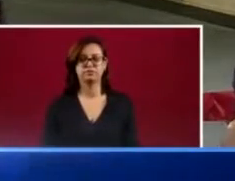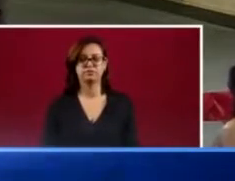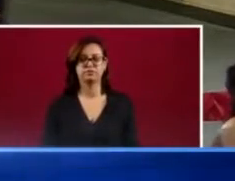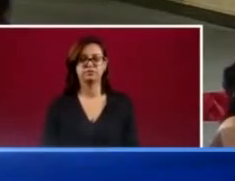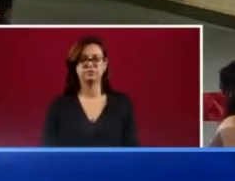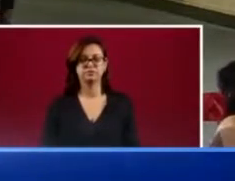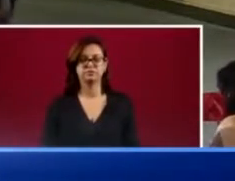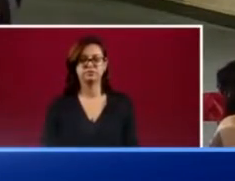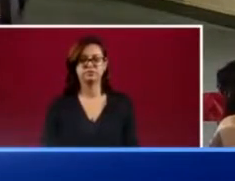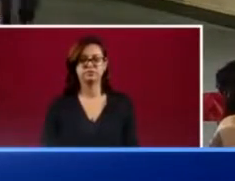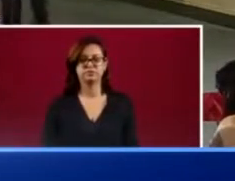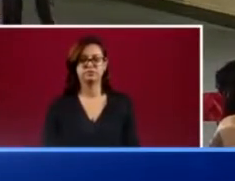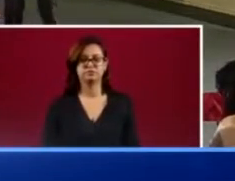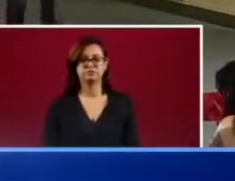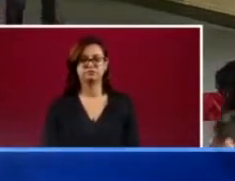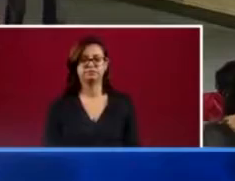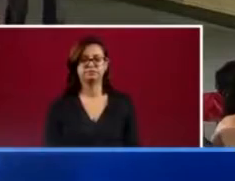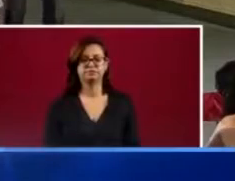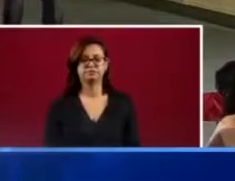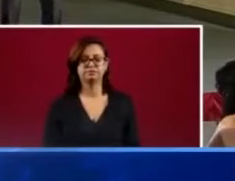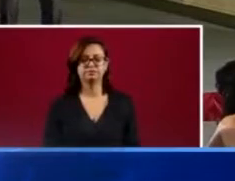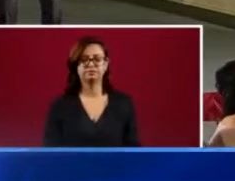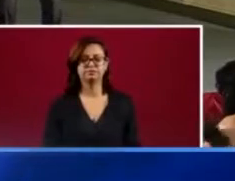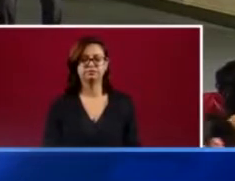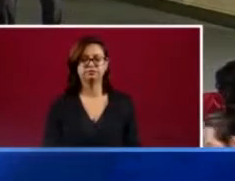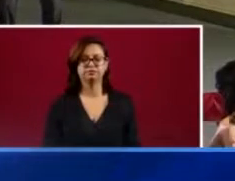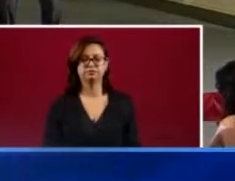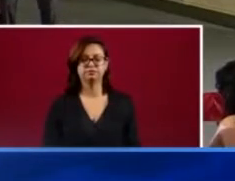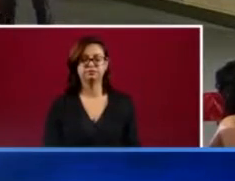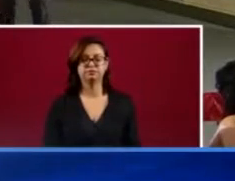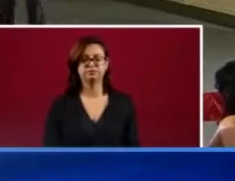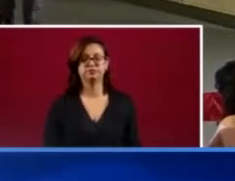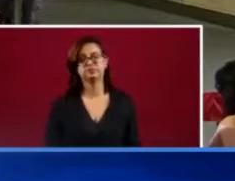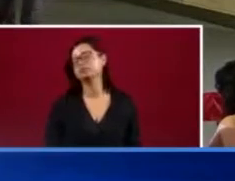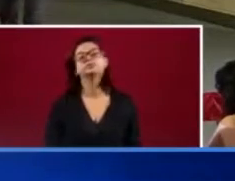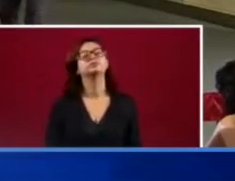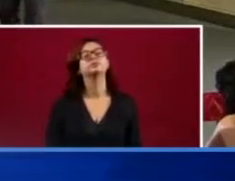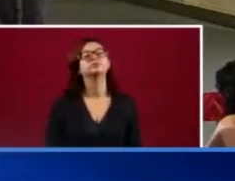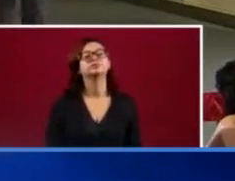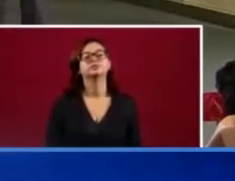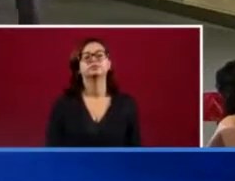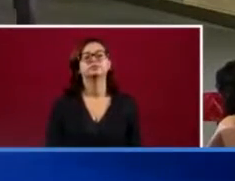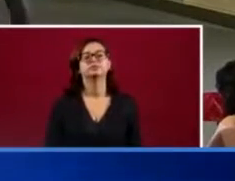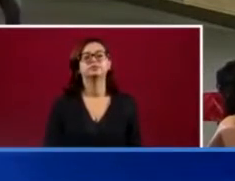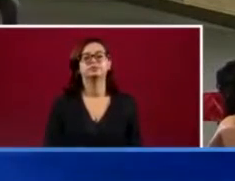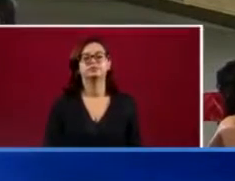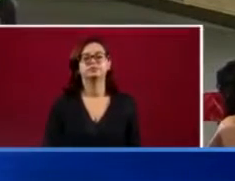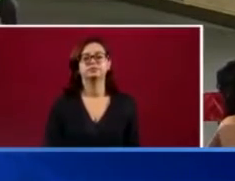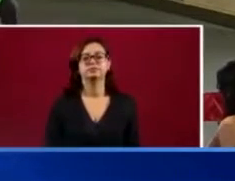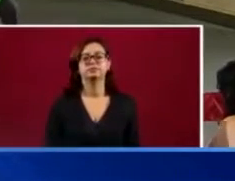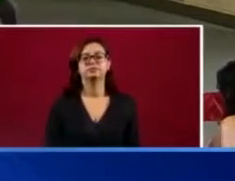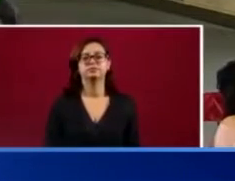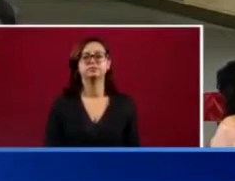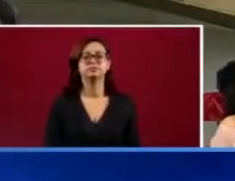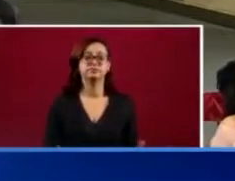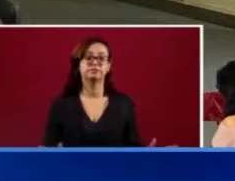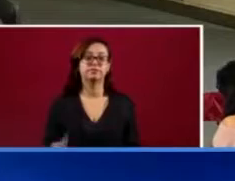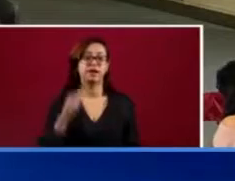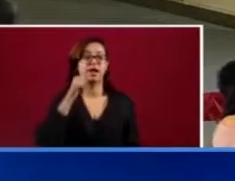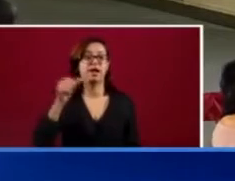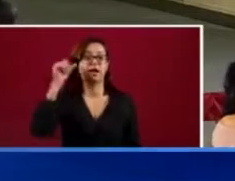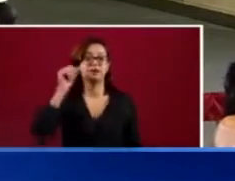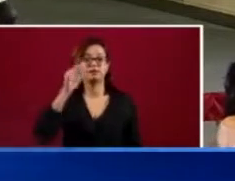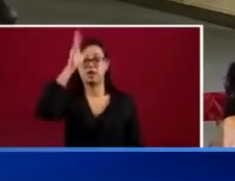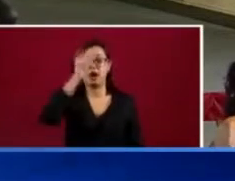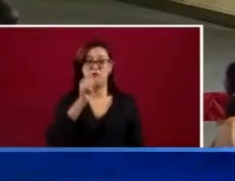alimentaria. El jefe del Ejecutivo destacó que la presente administración recibió la empresa en un estado deplorable, con pérdidas de 200